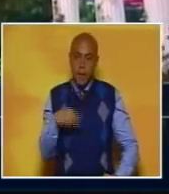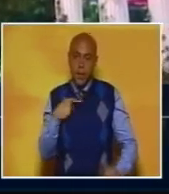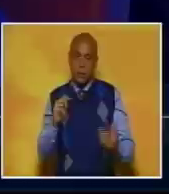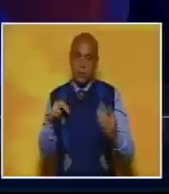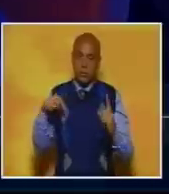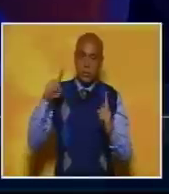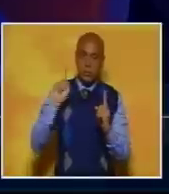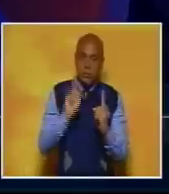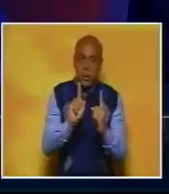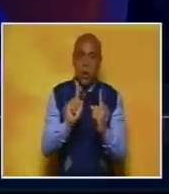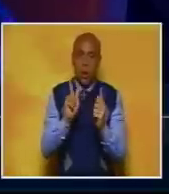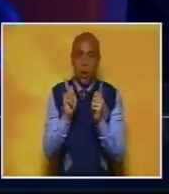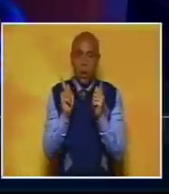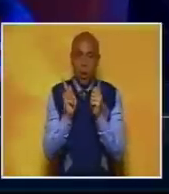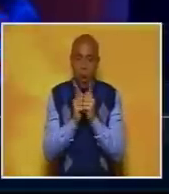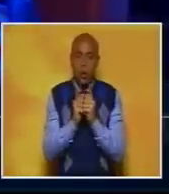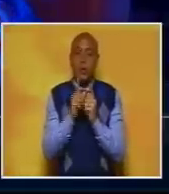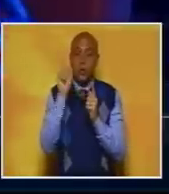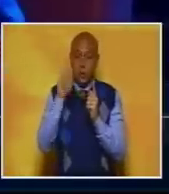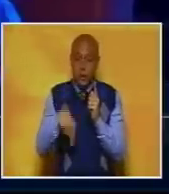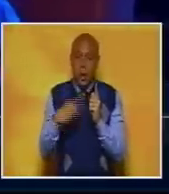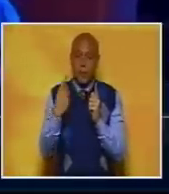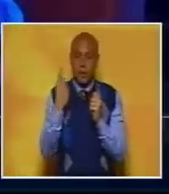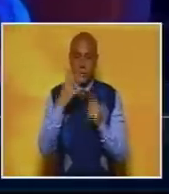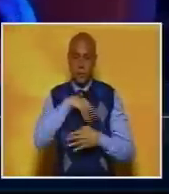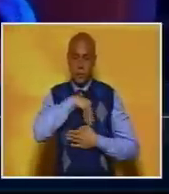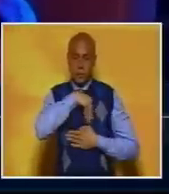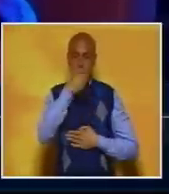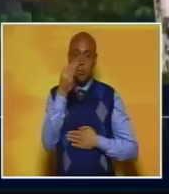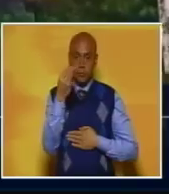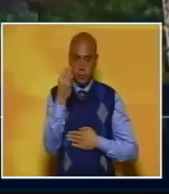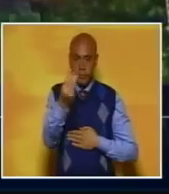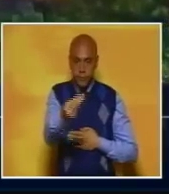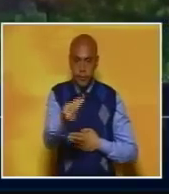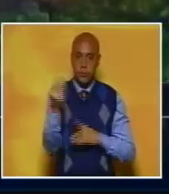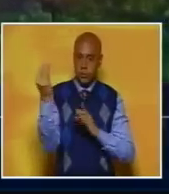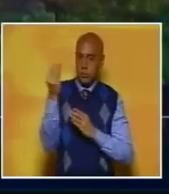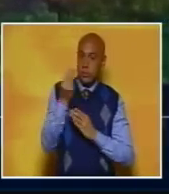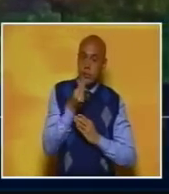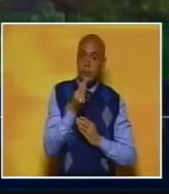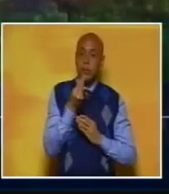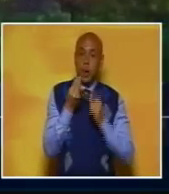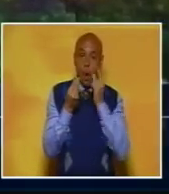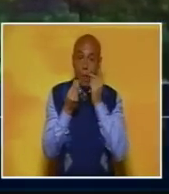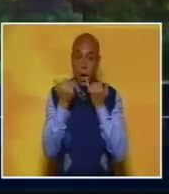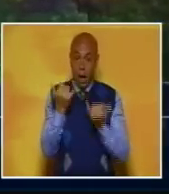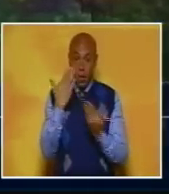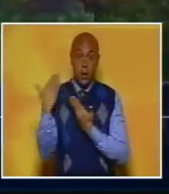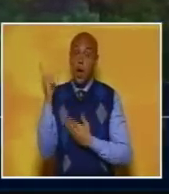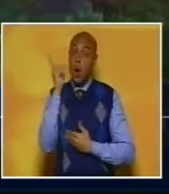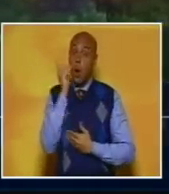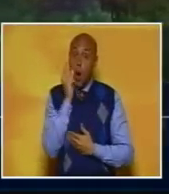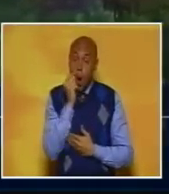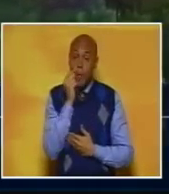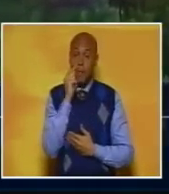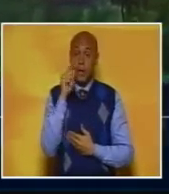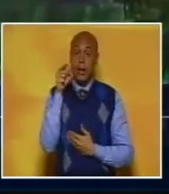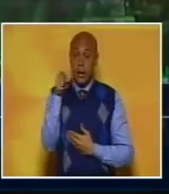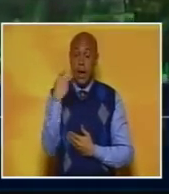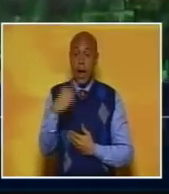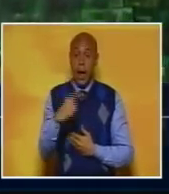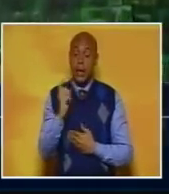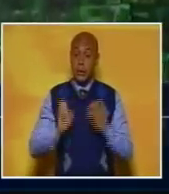y le dedicó unas palabras y le regaló un pañuelo de Luciano Pavarotti, ídolo del pequeño. Jesús Gabriel vivió momentos de